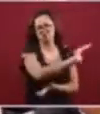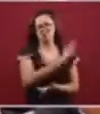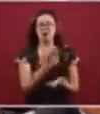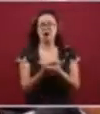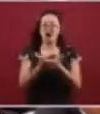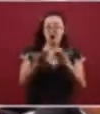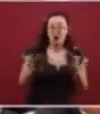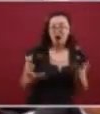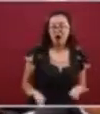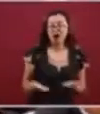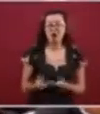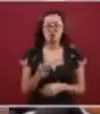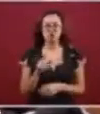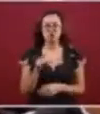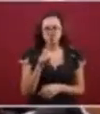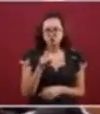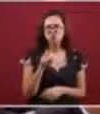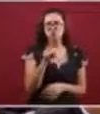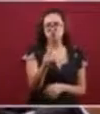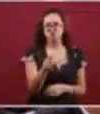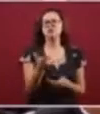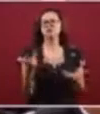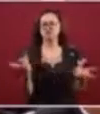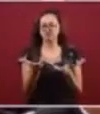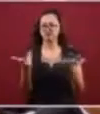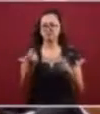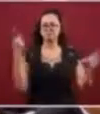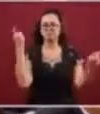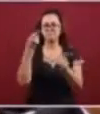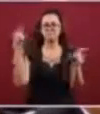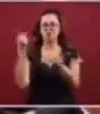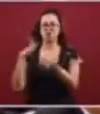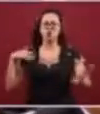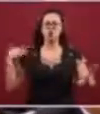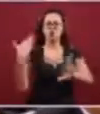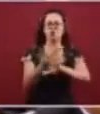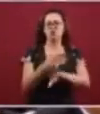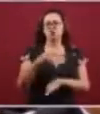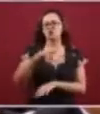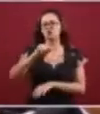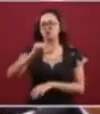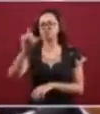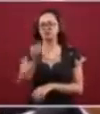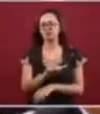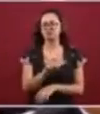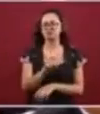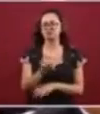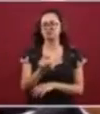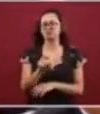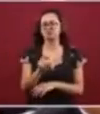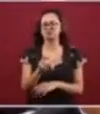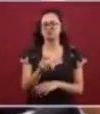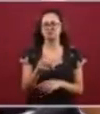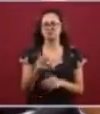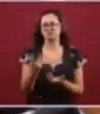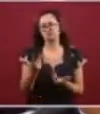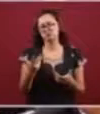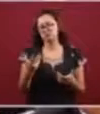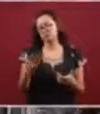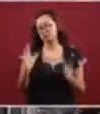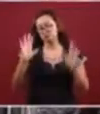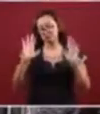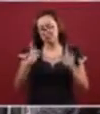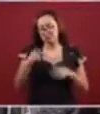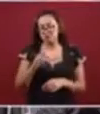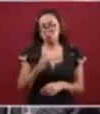hay tweets incluso desde su cuenta personal que hablaban de, o hacían referencia a Notimex tras una agresión a un colega. Pero bueno,